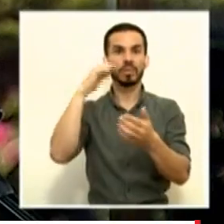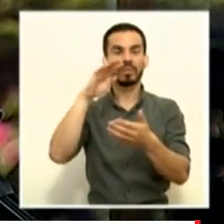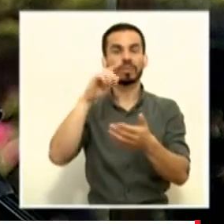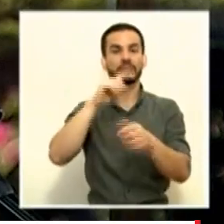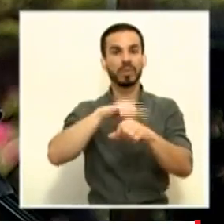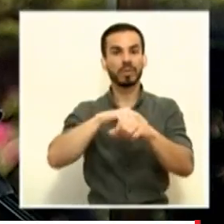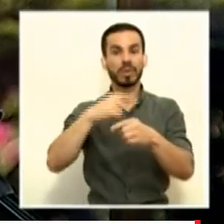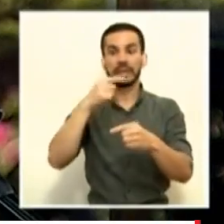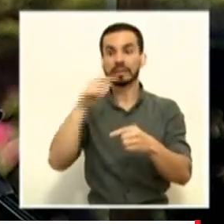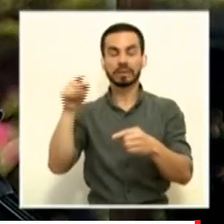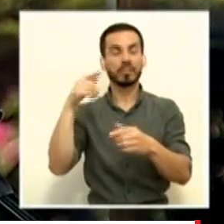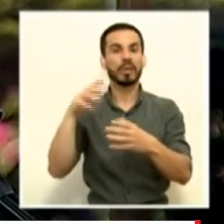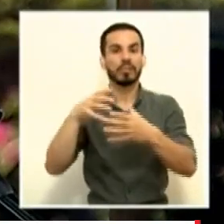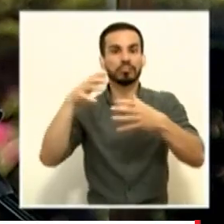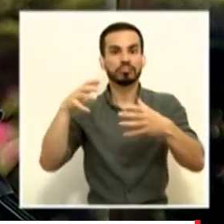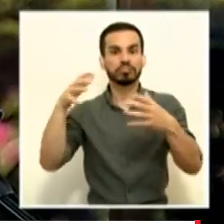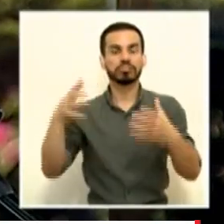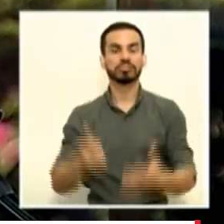horas y semanas,